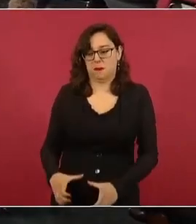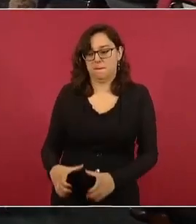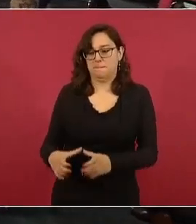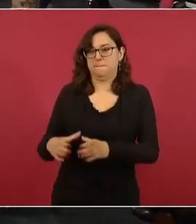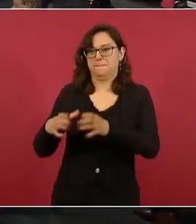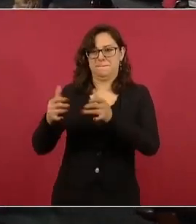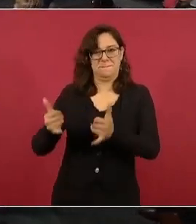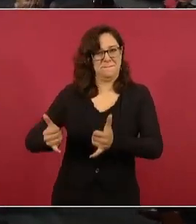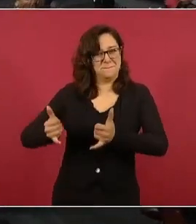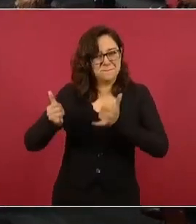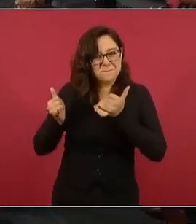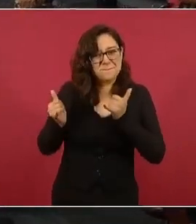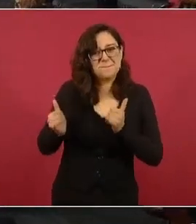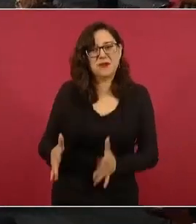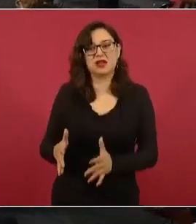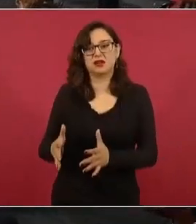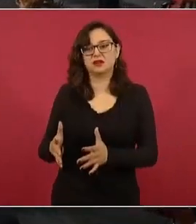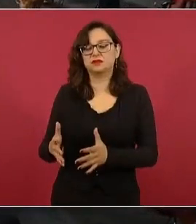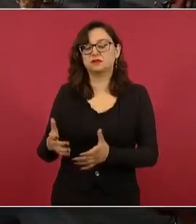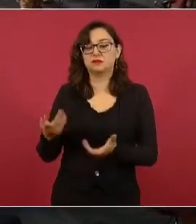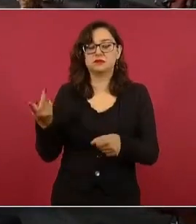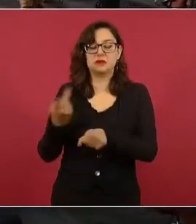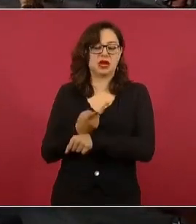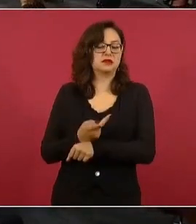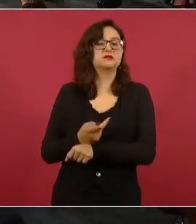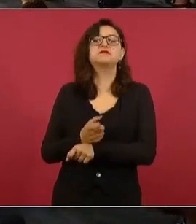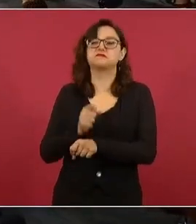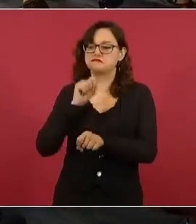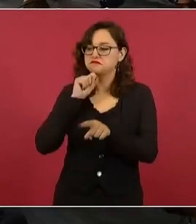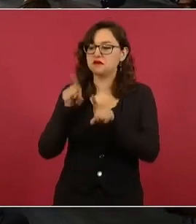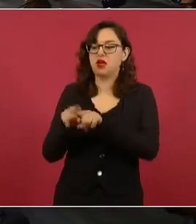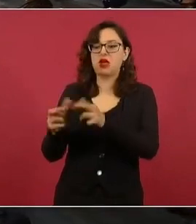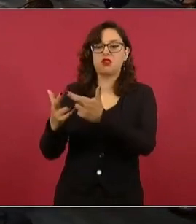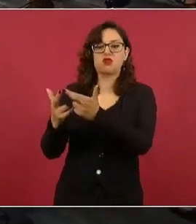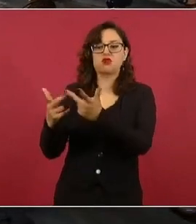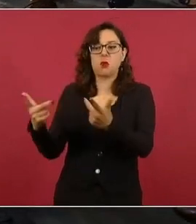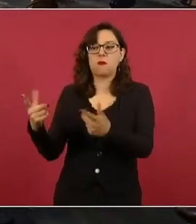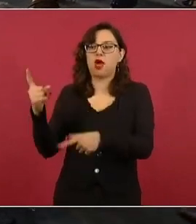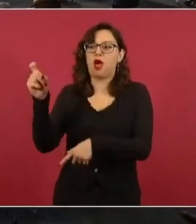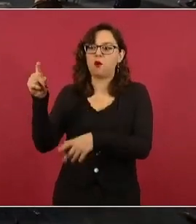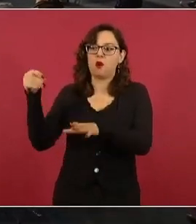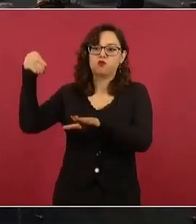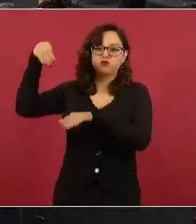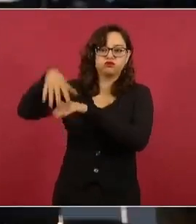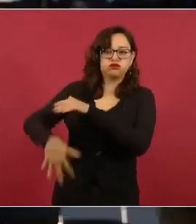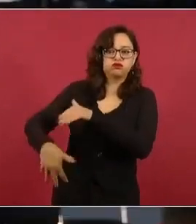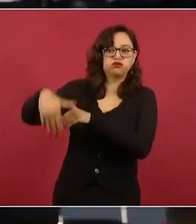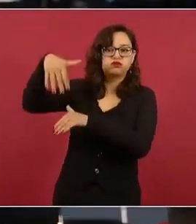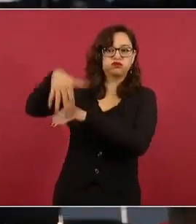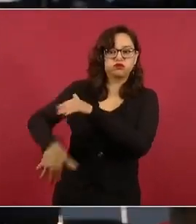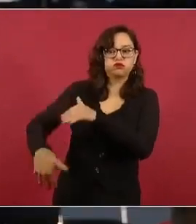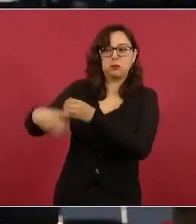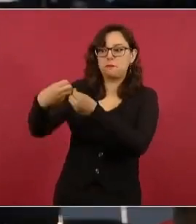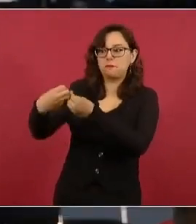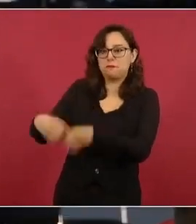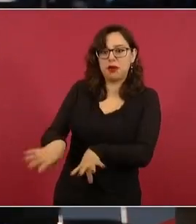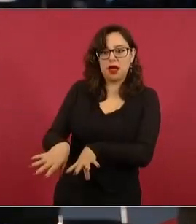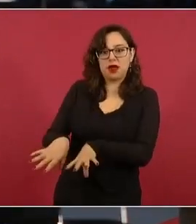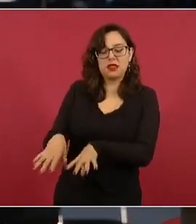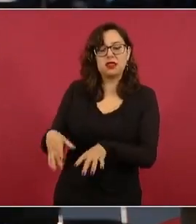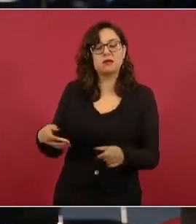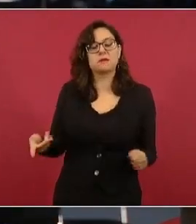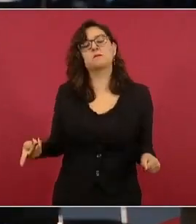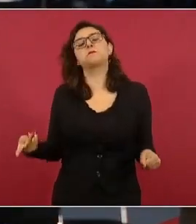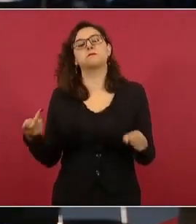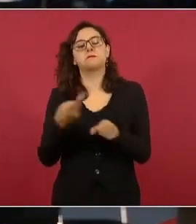región, pues es calcáreo, como ya le habíamos dicho. Entonces sí